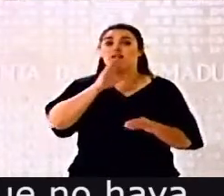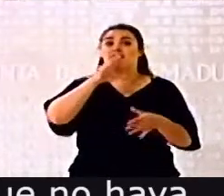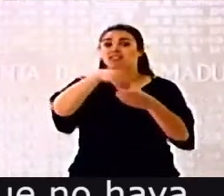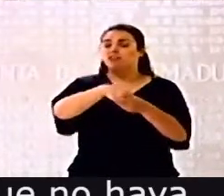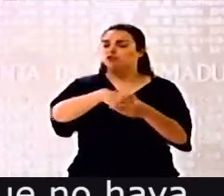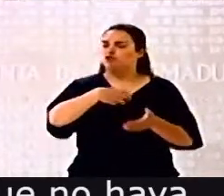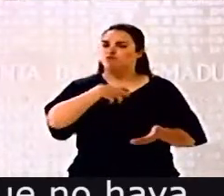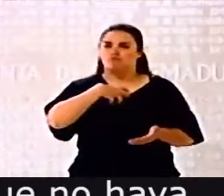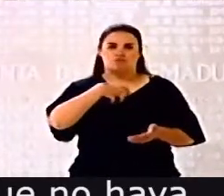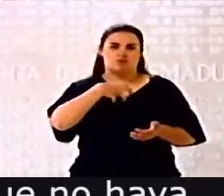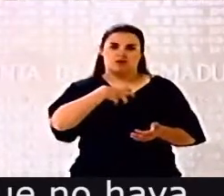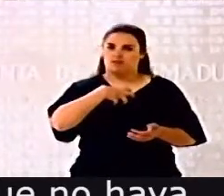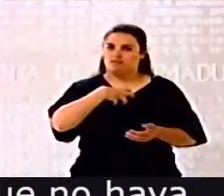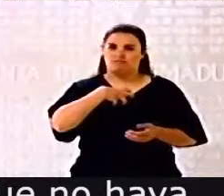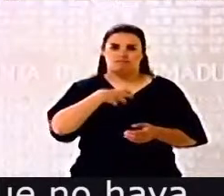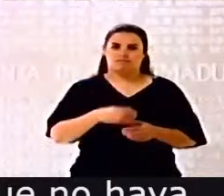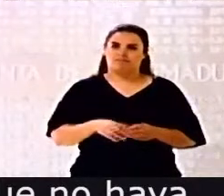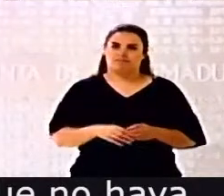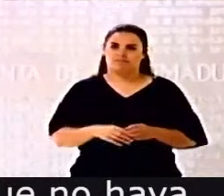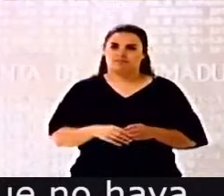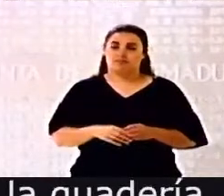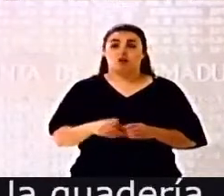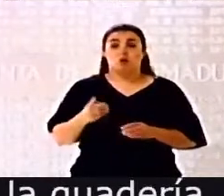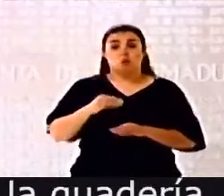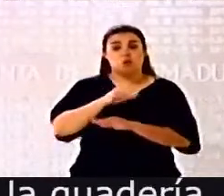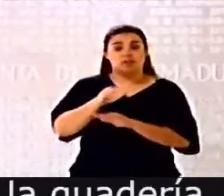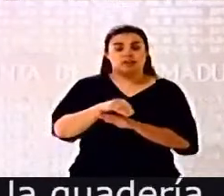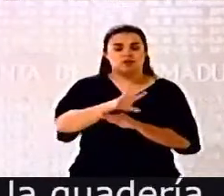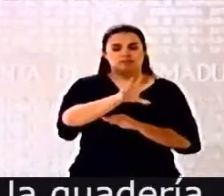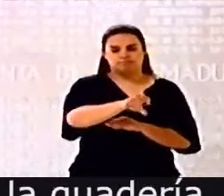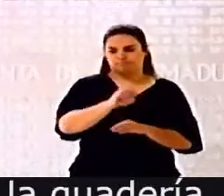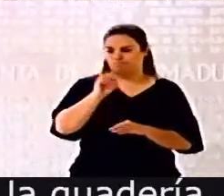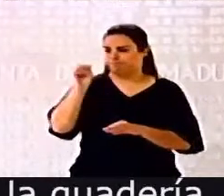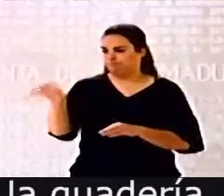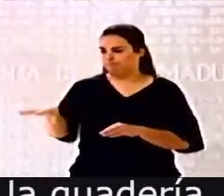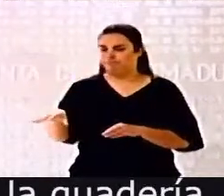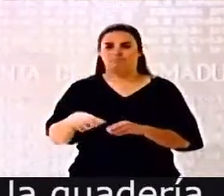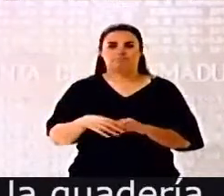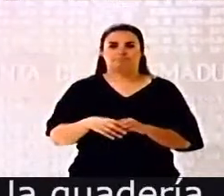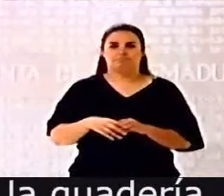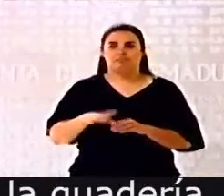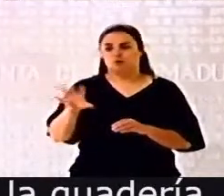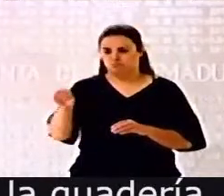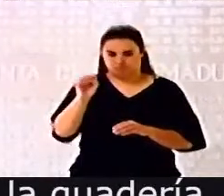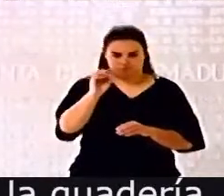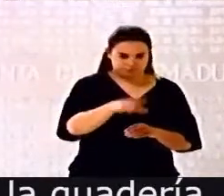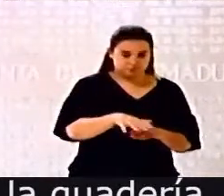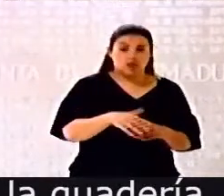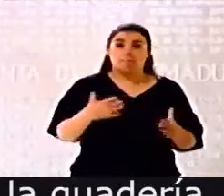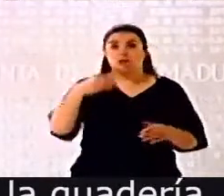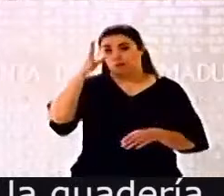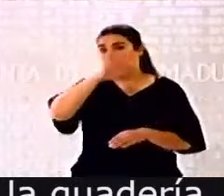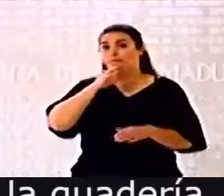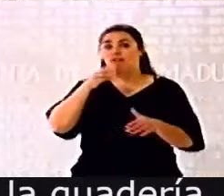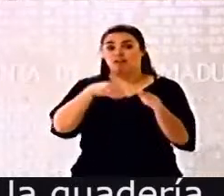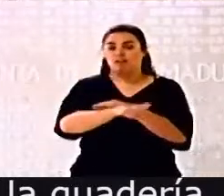guardería. Un cuidador sacará al niño o entrará al niño, pero los padres no pueden entrar en la